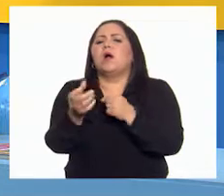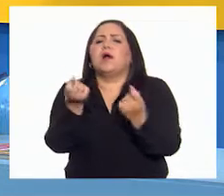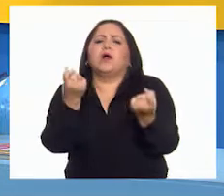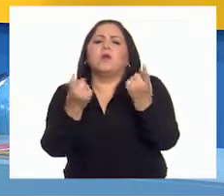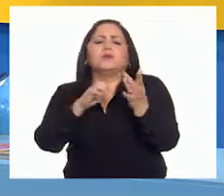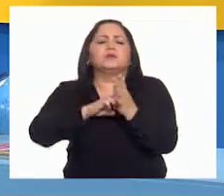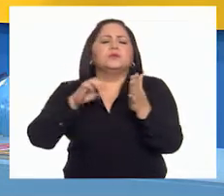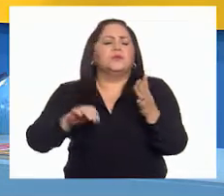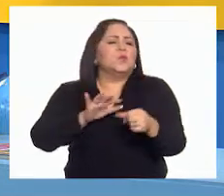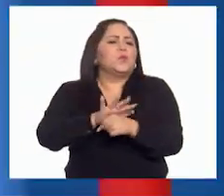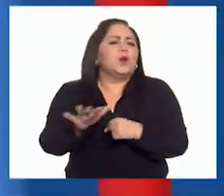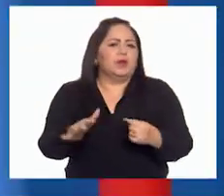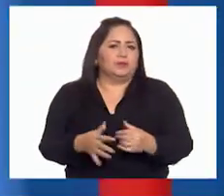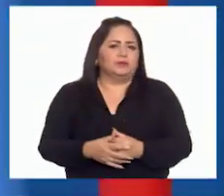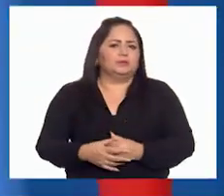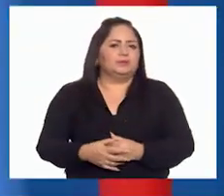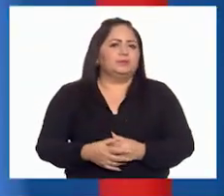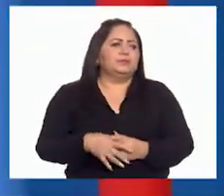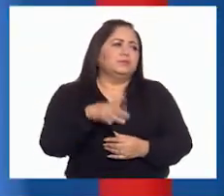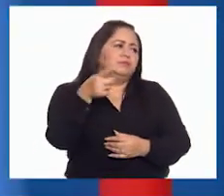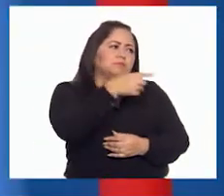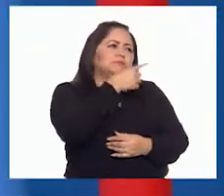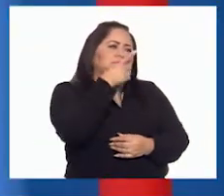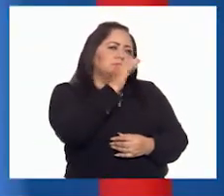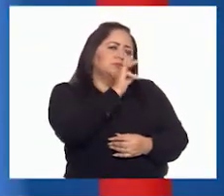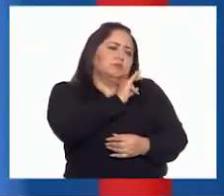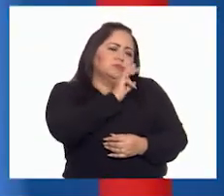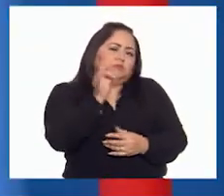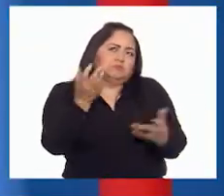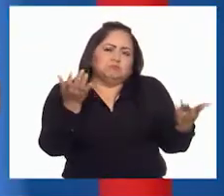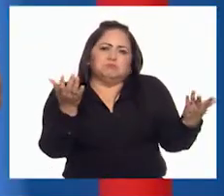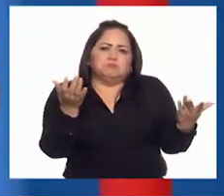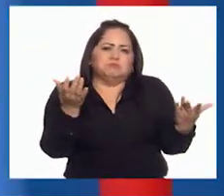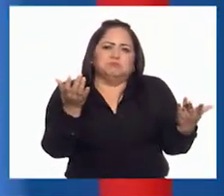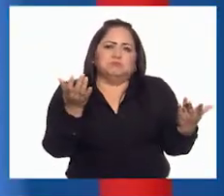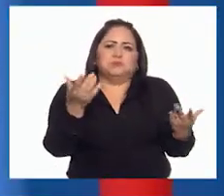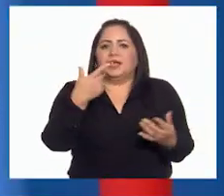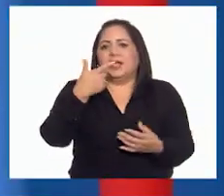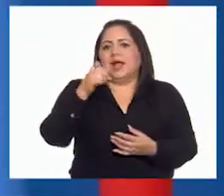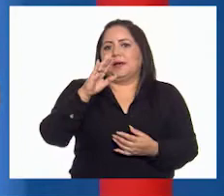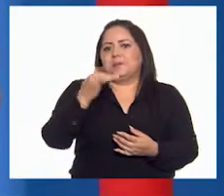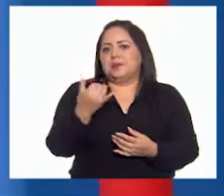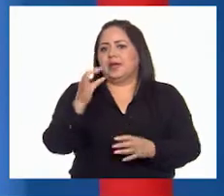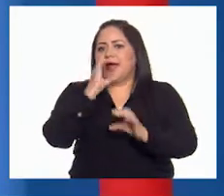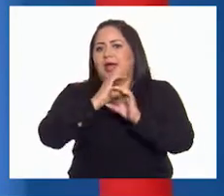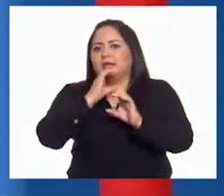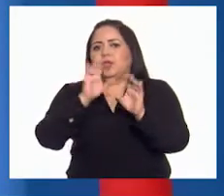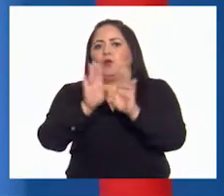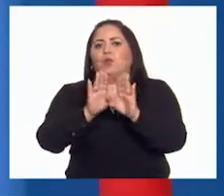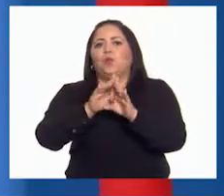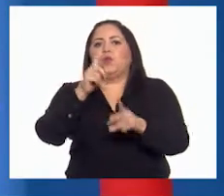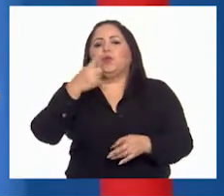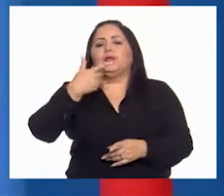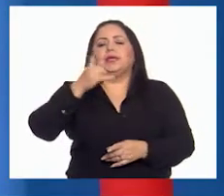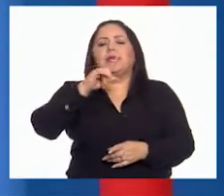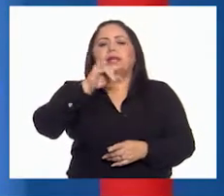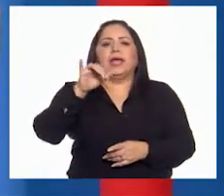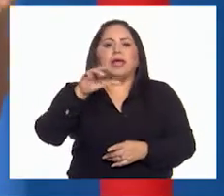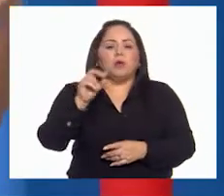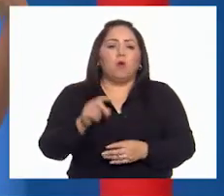algunos ejemplos? Podría ser, por ejemplo, Gaby canta como un jilguero,